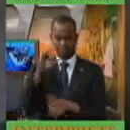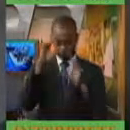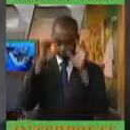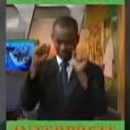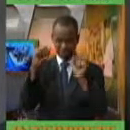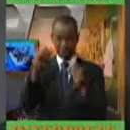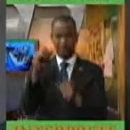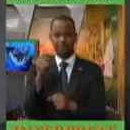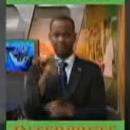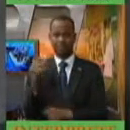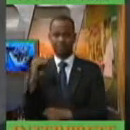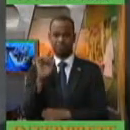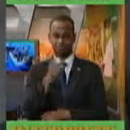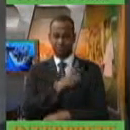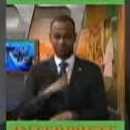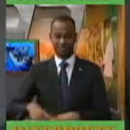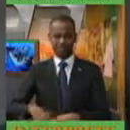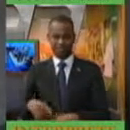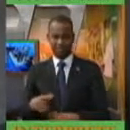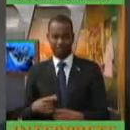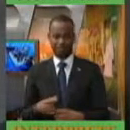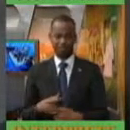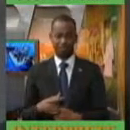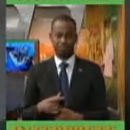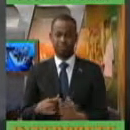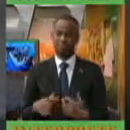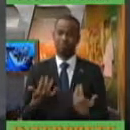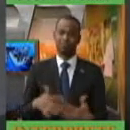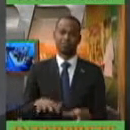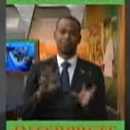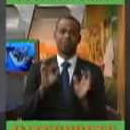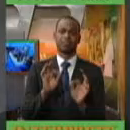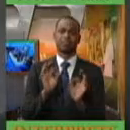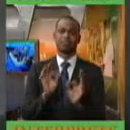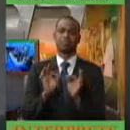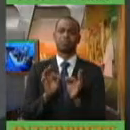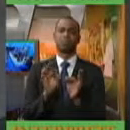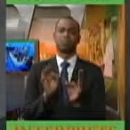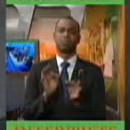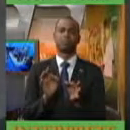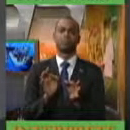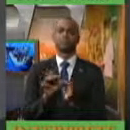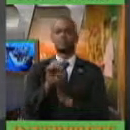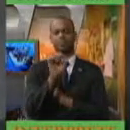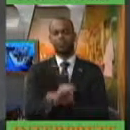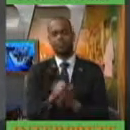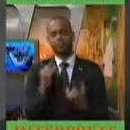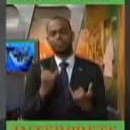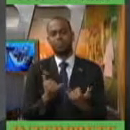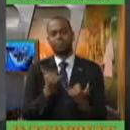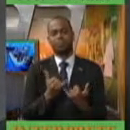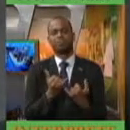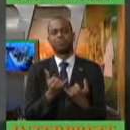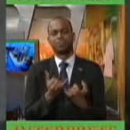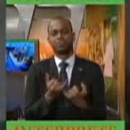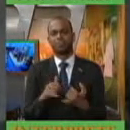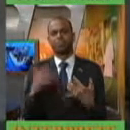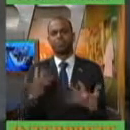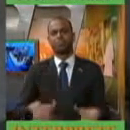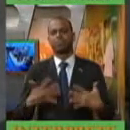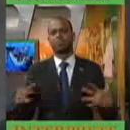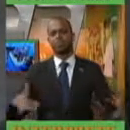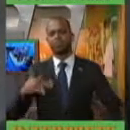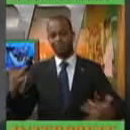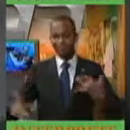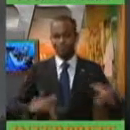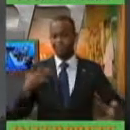señora Cándida Medina allá en San Juan de la Maguana. Sin duda alguna, el sur en esta ocasión se ha llenado de